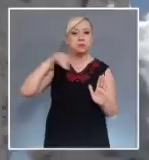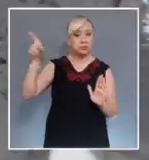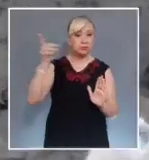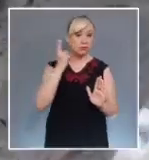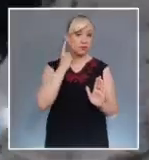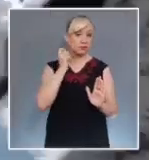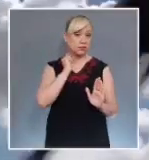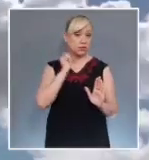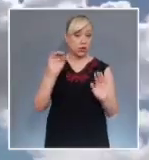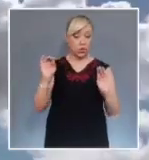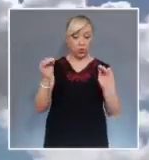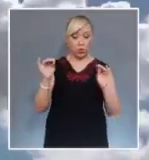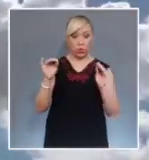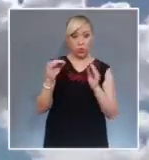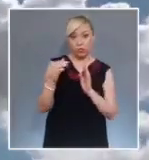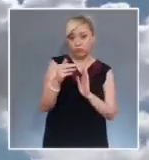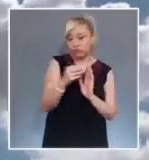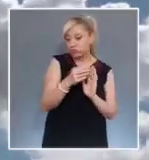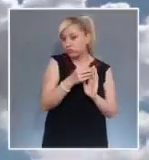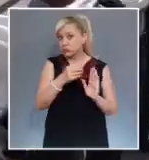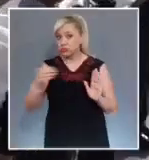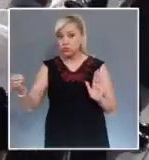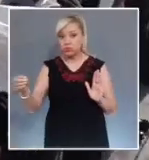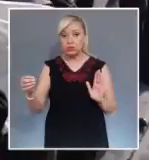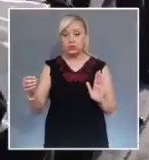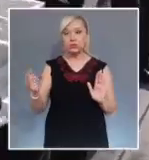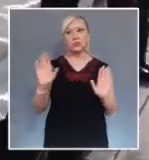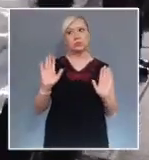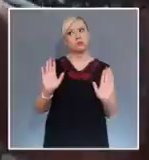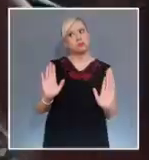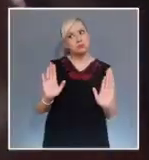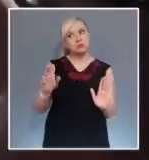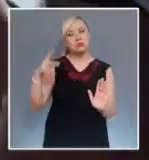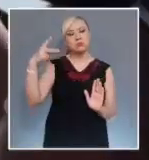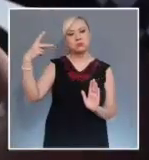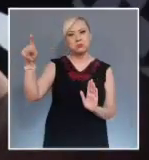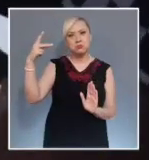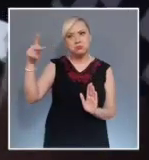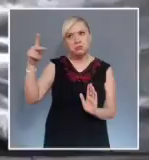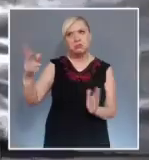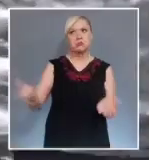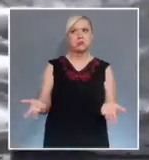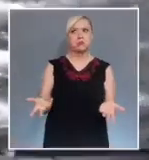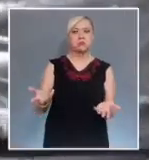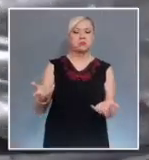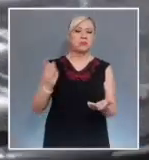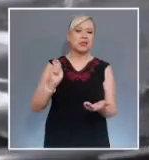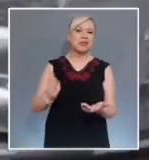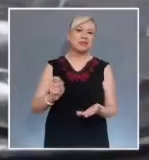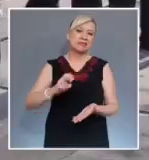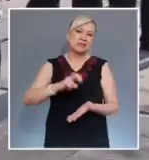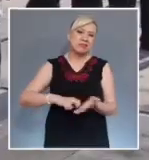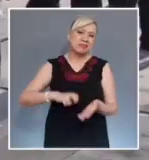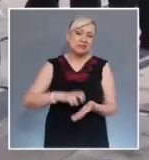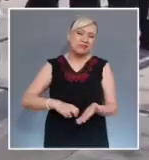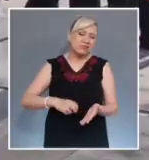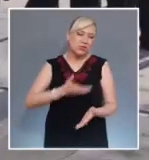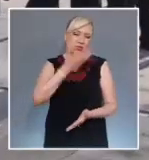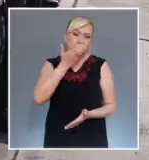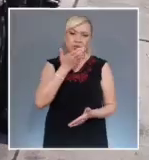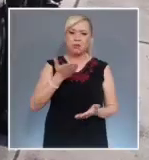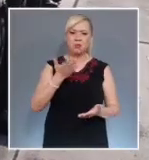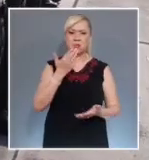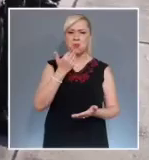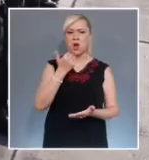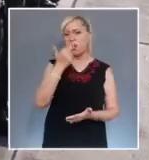administrativa aplicable a elementos de la institución no alcanzaron los votos para declarar inconstitucional ni para